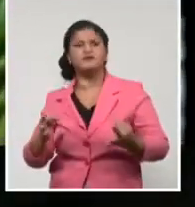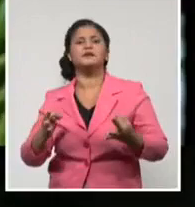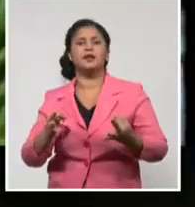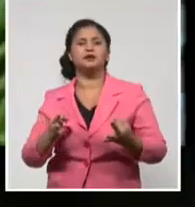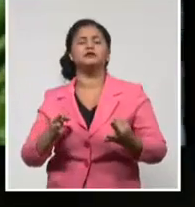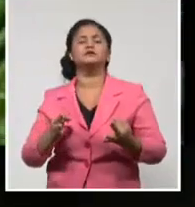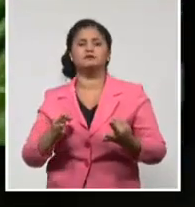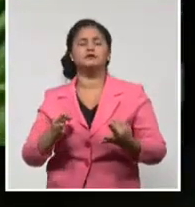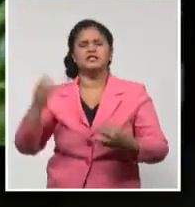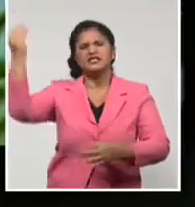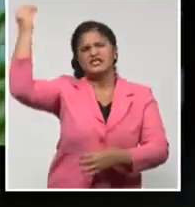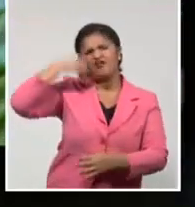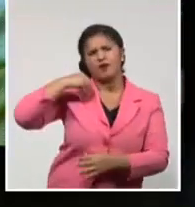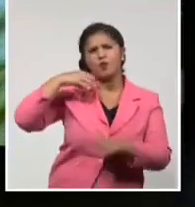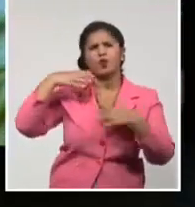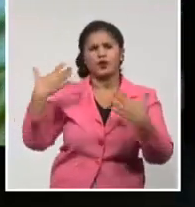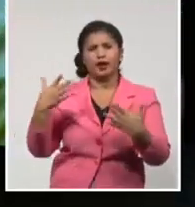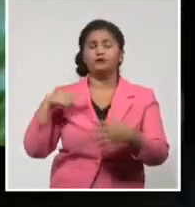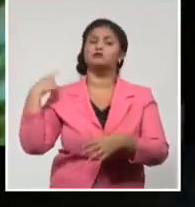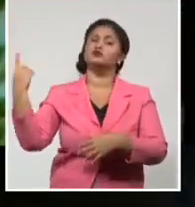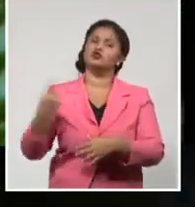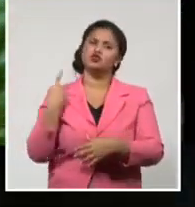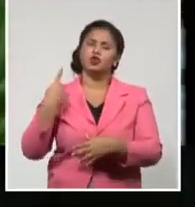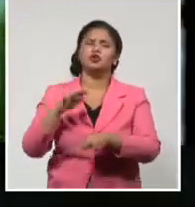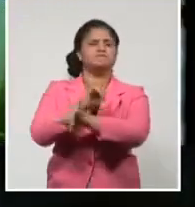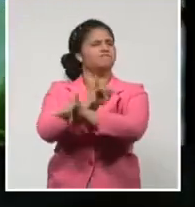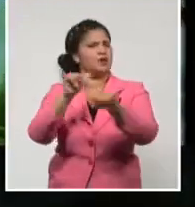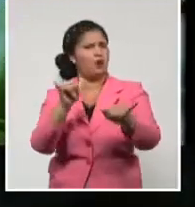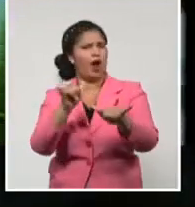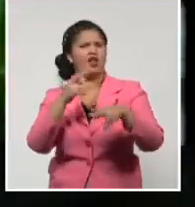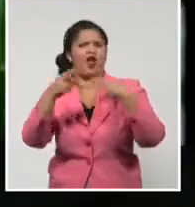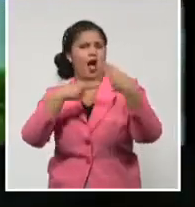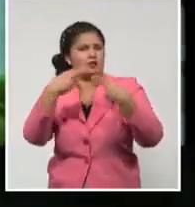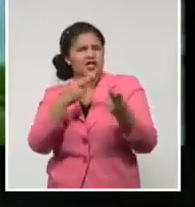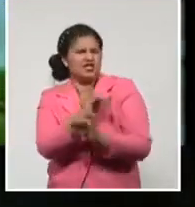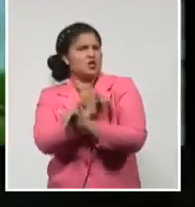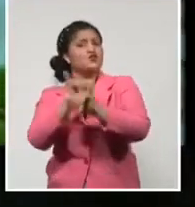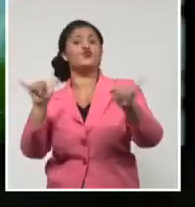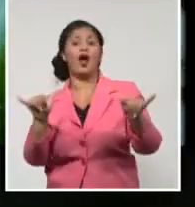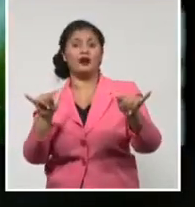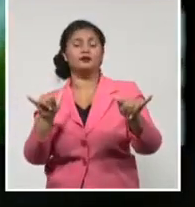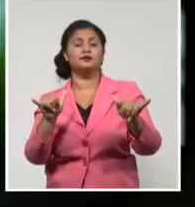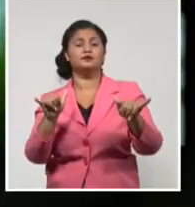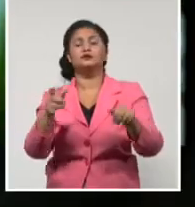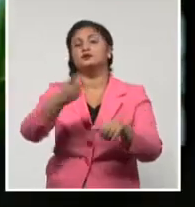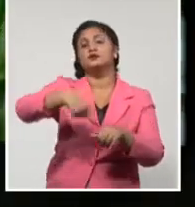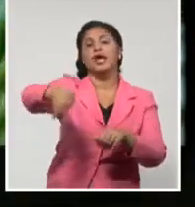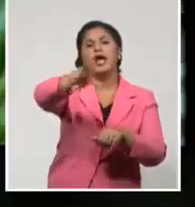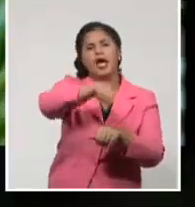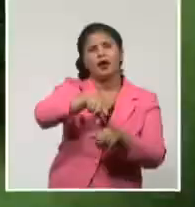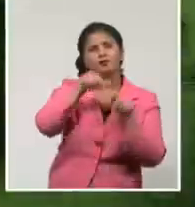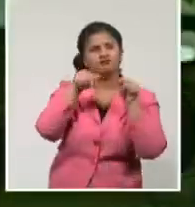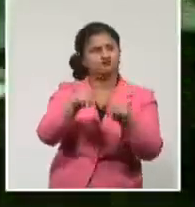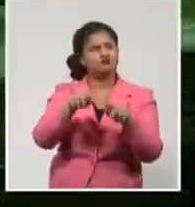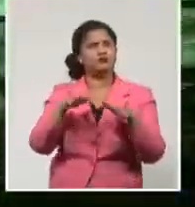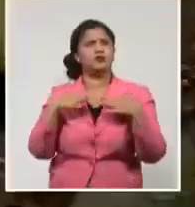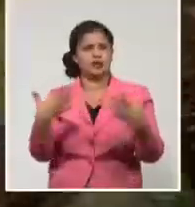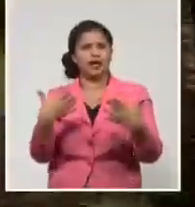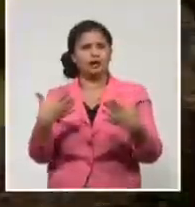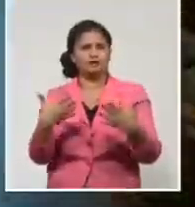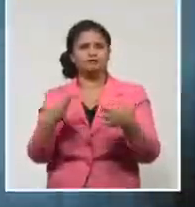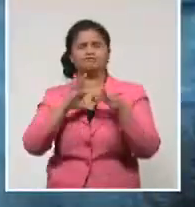sabremos ser capaces de seguir su ejemplo para ellos gloria